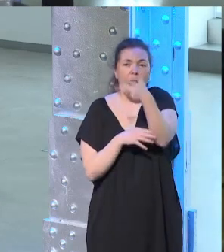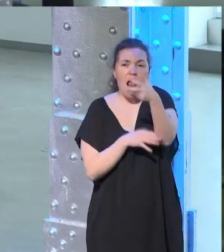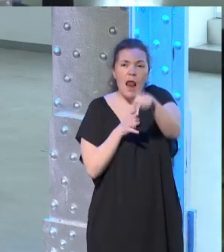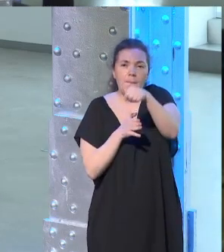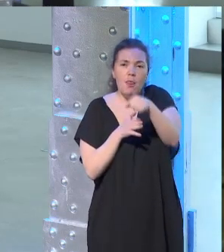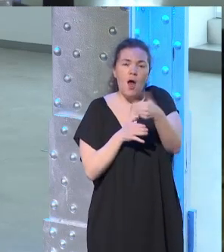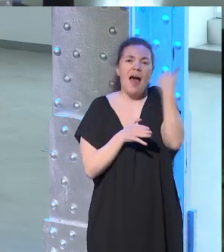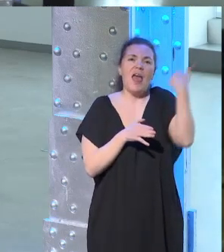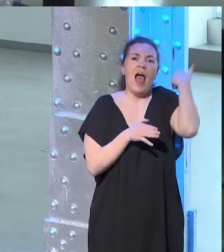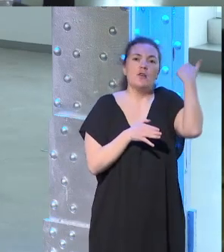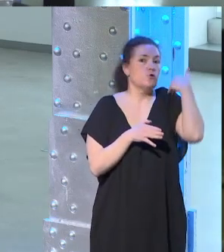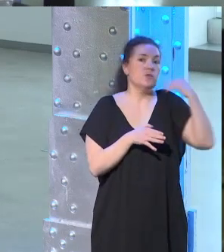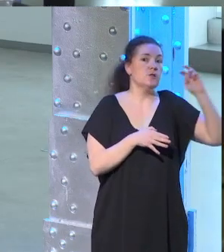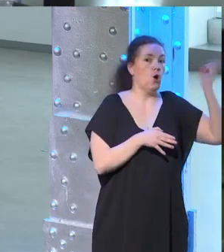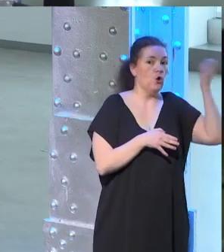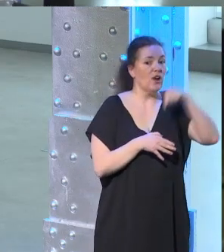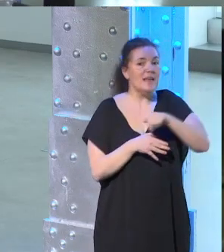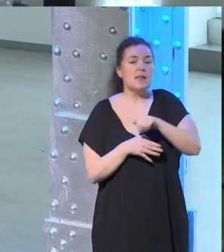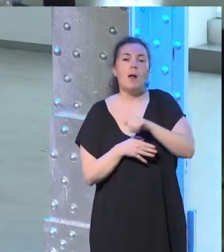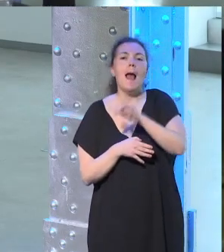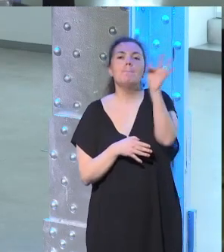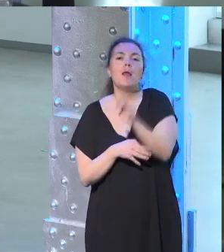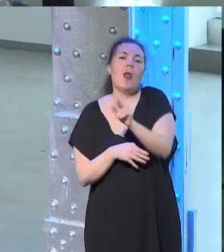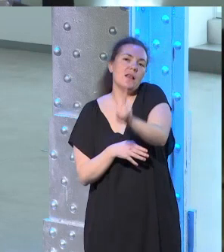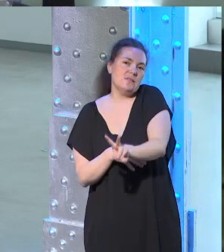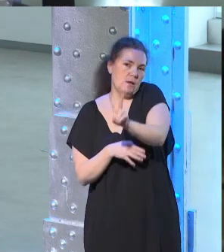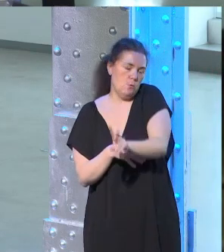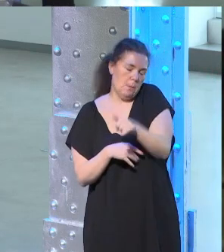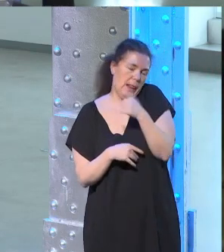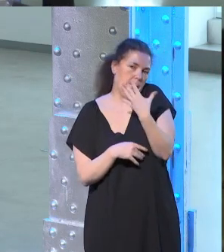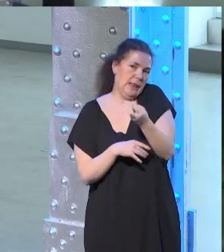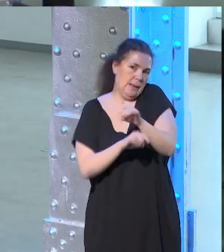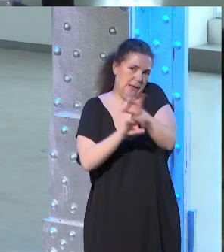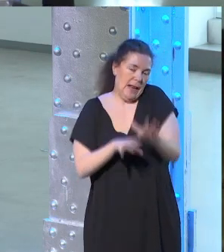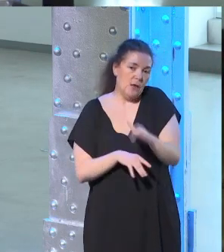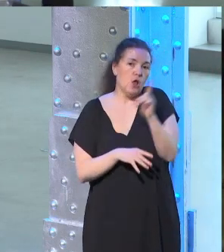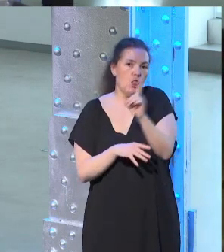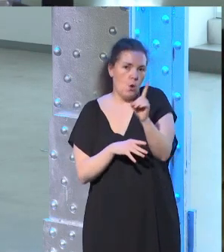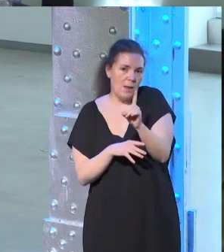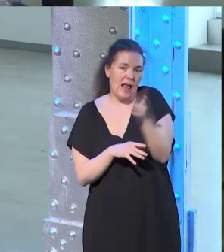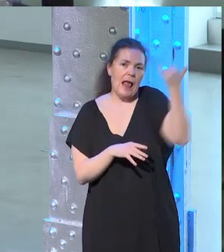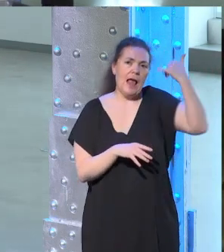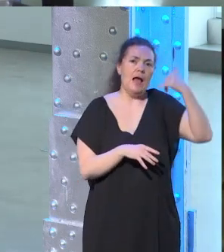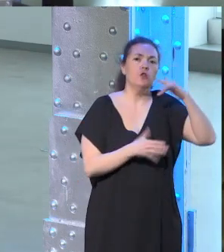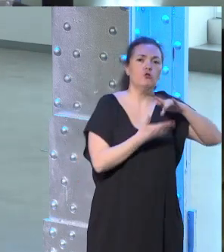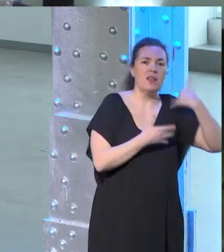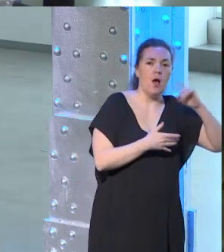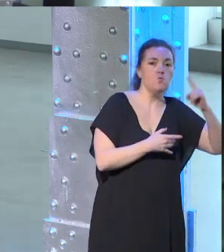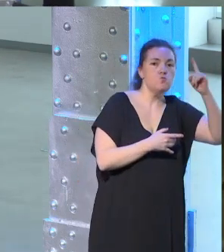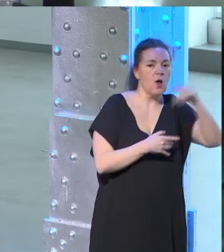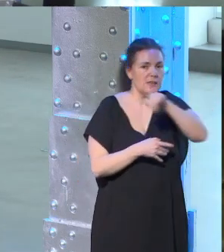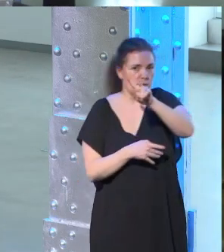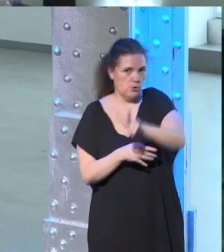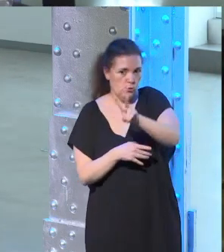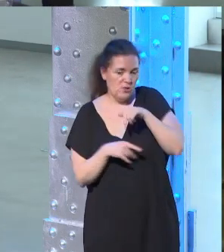otra. Esta sería el número dos, para entendernos, de estos documentales, para que no haya confusión. Esta es